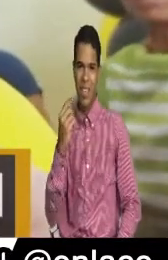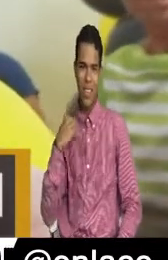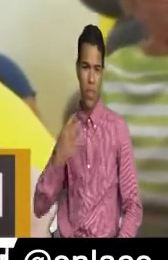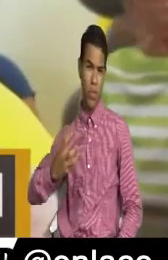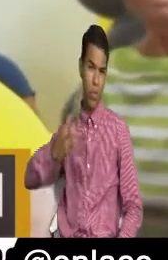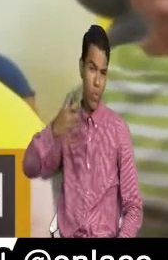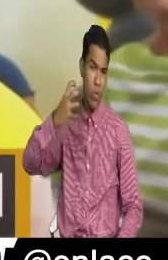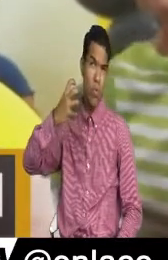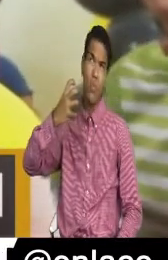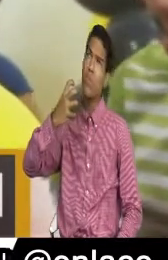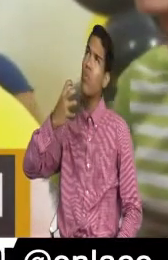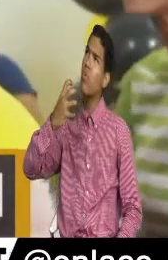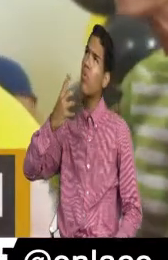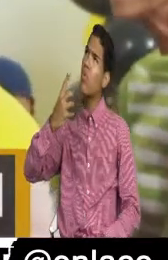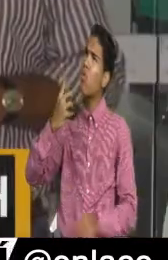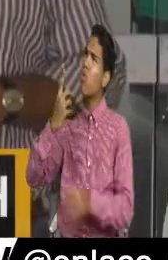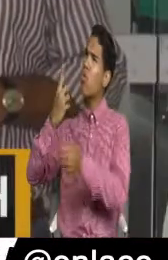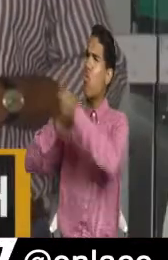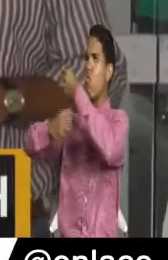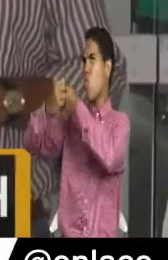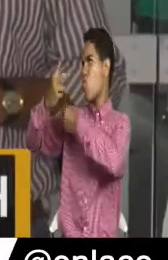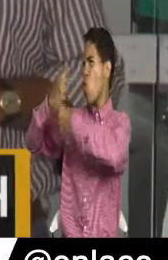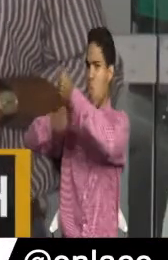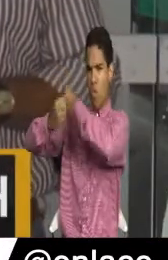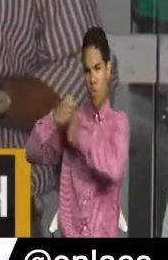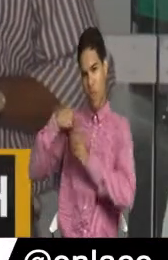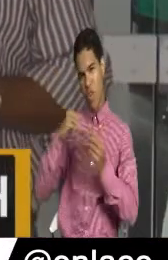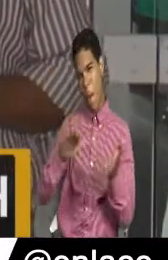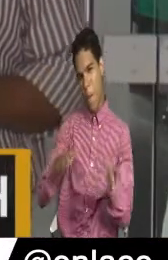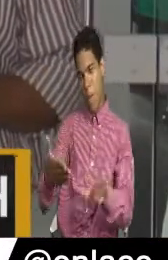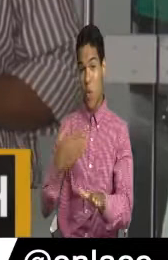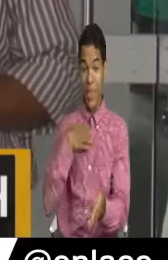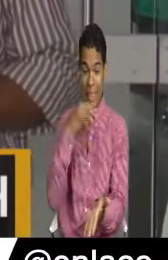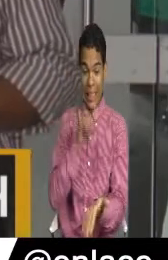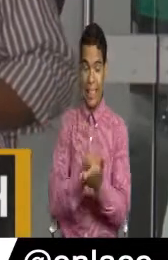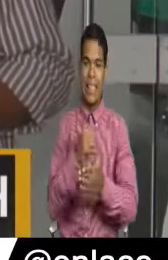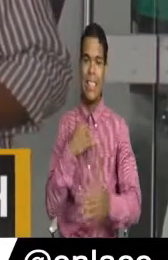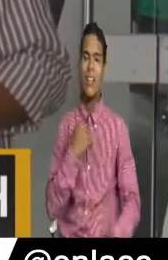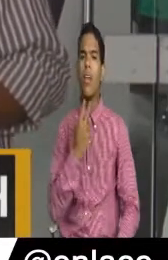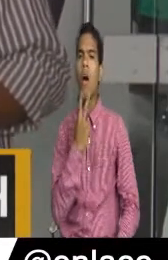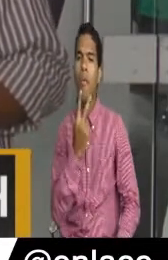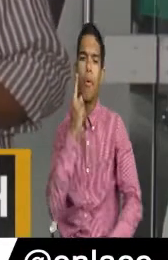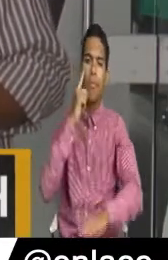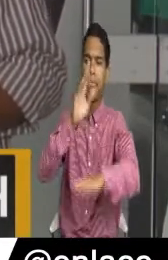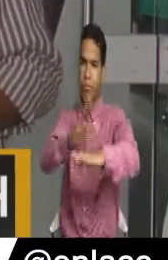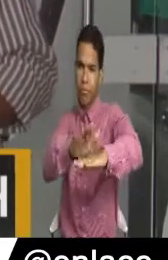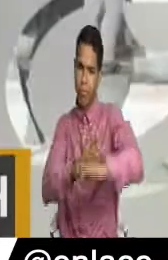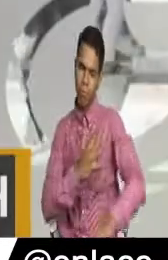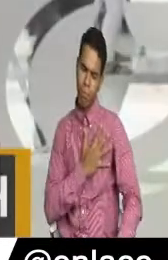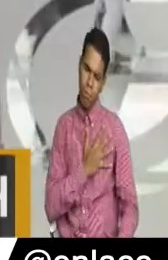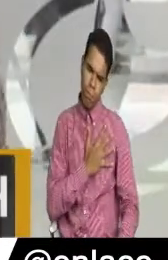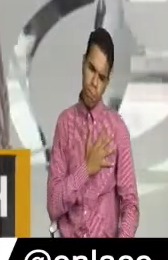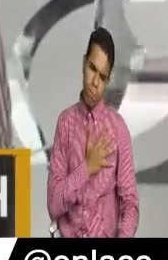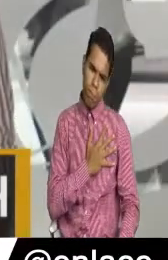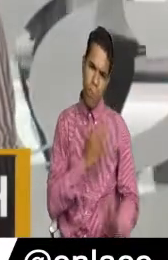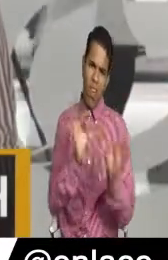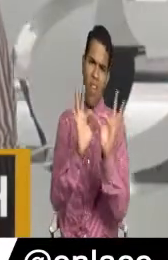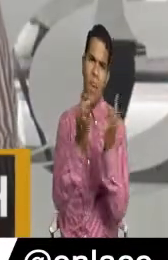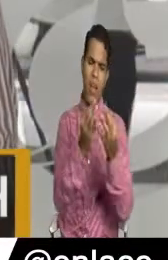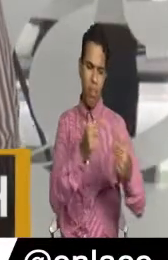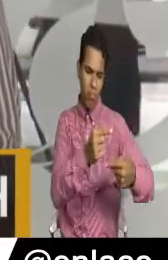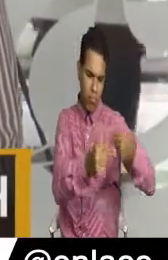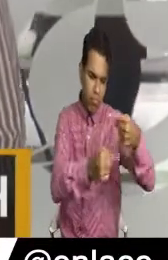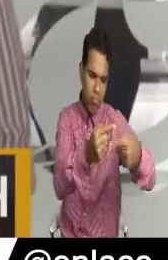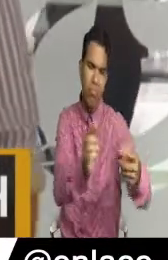hace unos años. Por este motivo envió un mensaje de solidaridad y sentidas condolencias a familiares y amigos